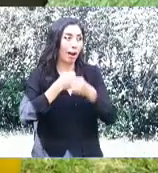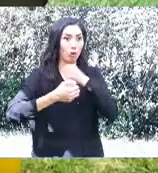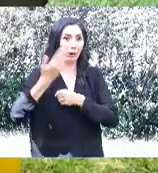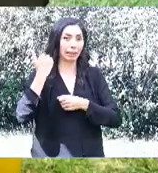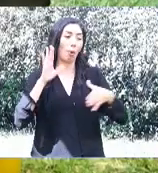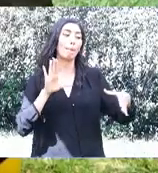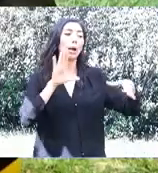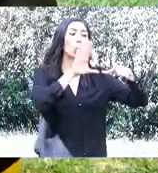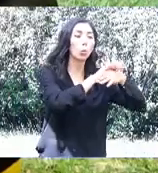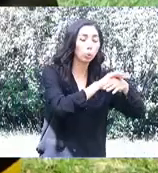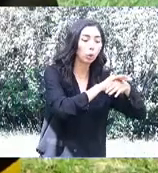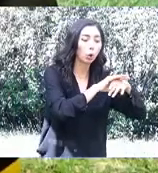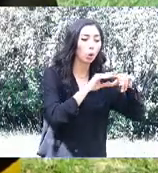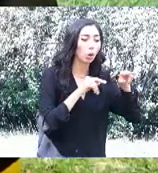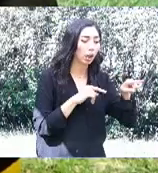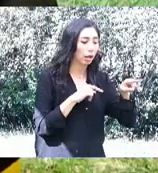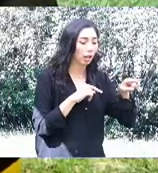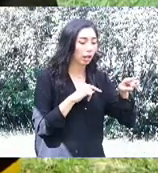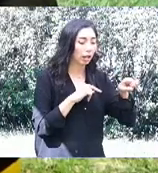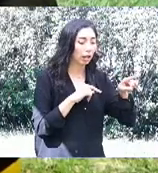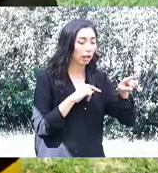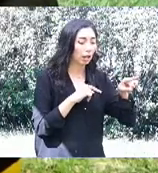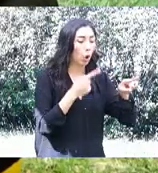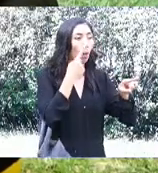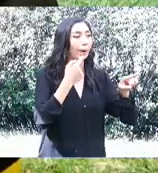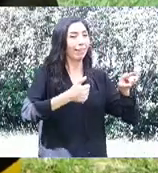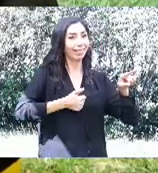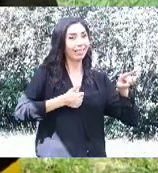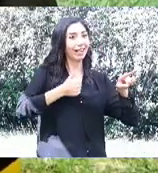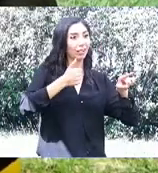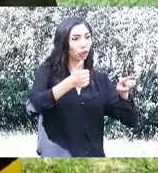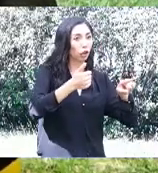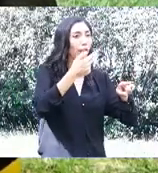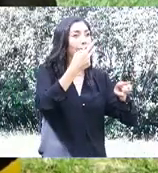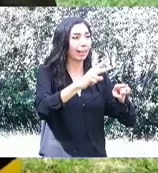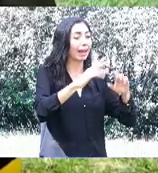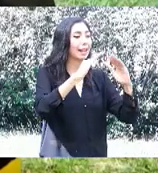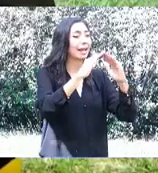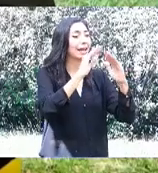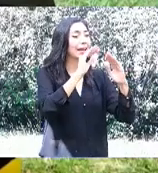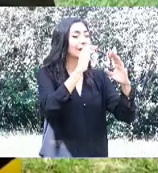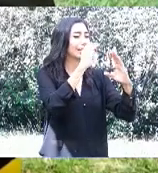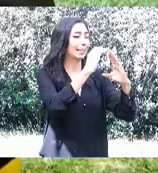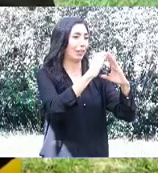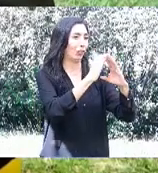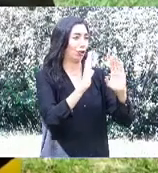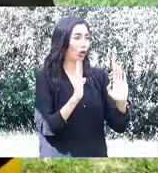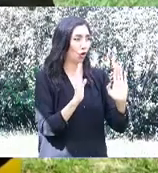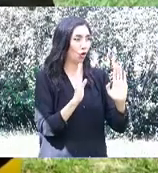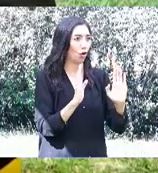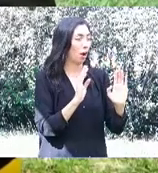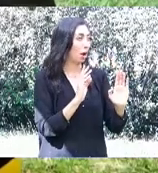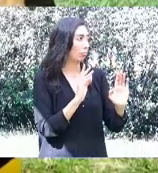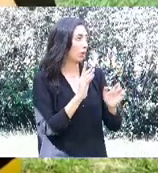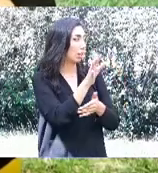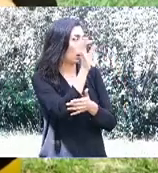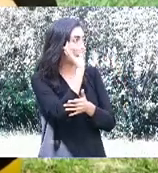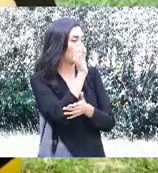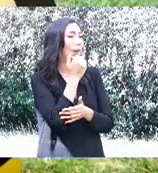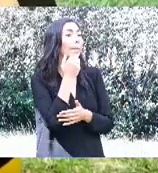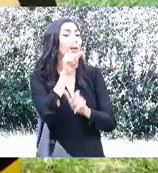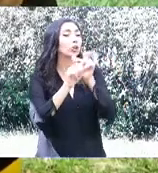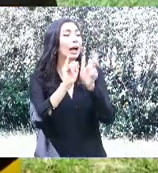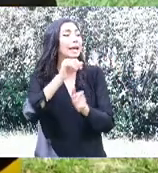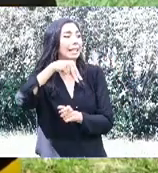pasado eh con el director del del censo la directora del censo va un grupo grande con el gente del INE